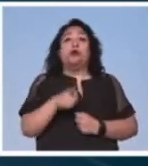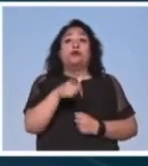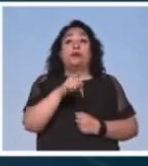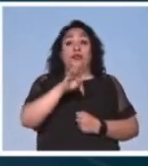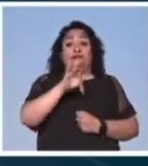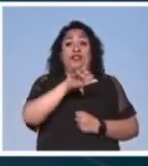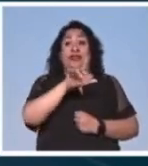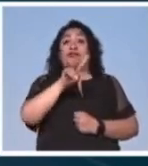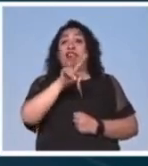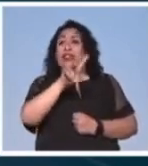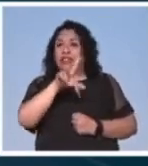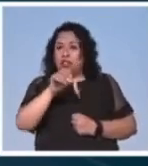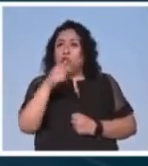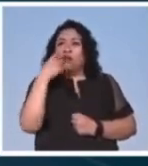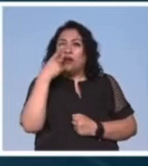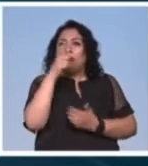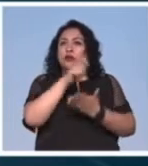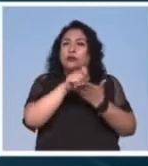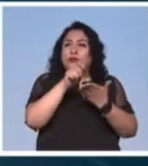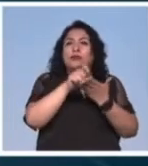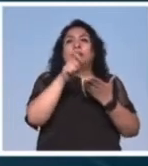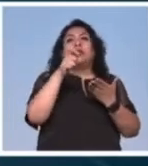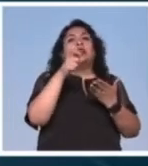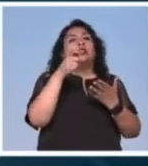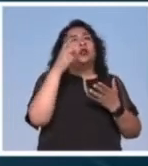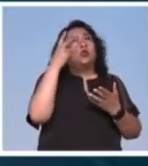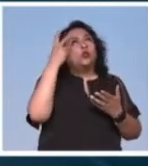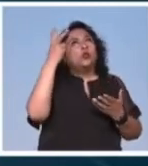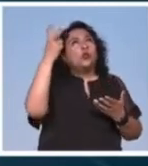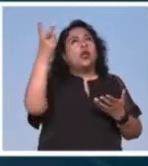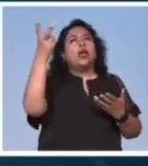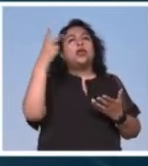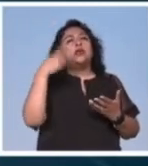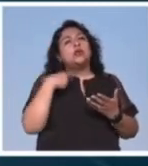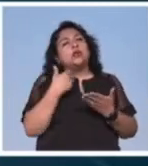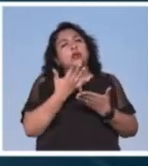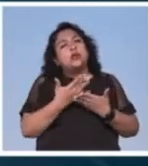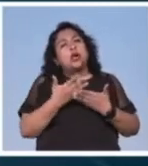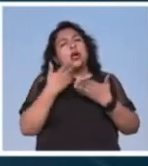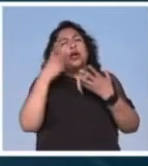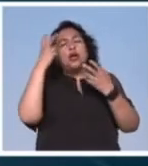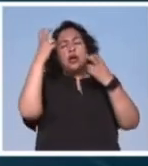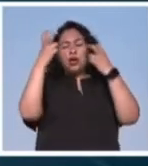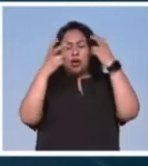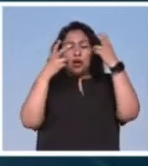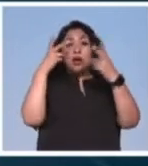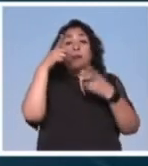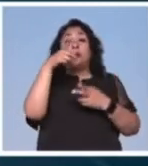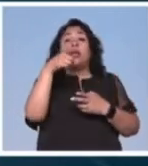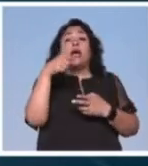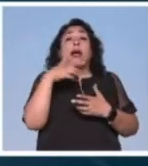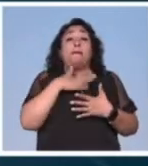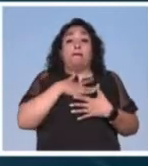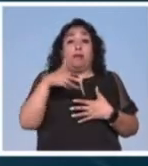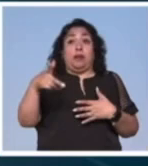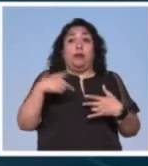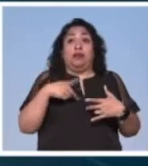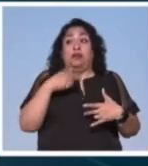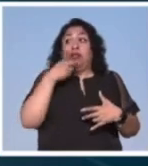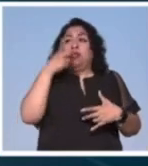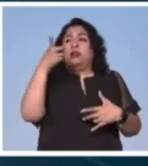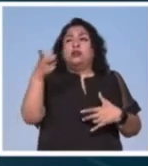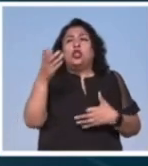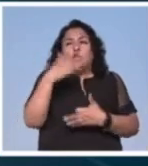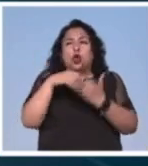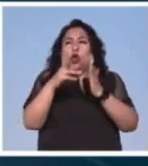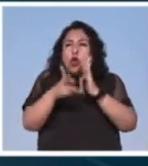Vadillo define este libro como escrito entre el sueño y la vigilia, en ese estado de ensoñación, en donde al ser amado se le dice que todo